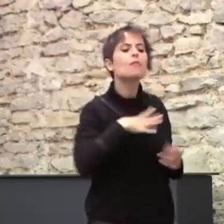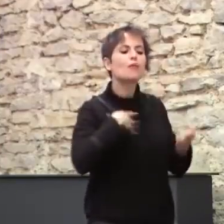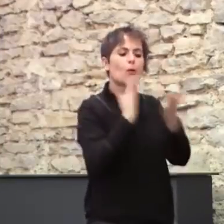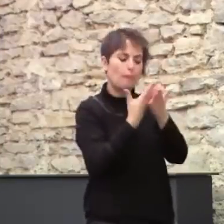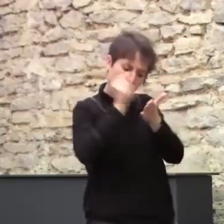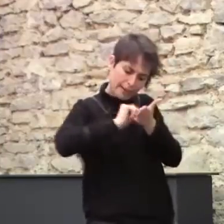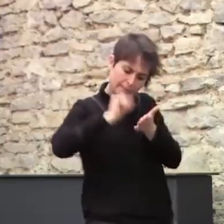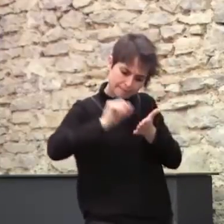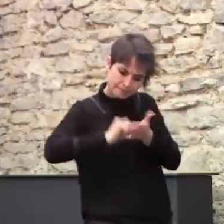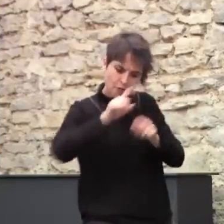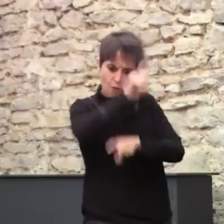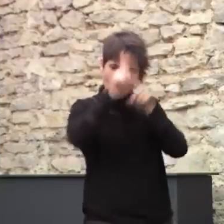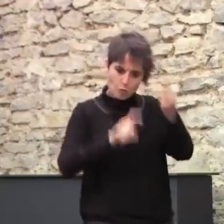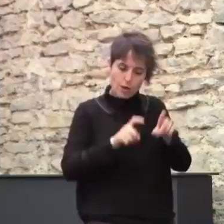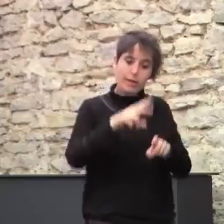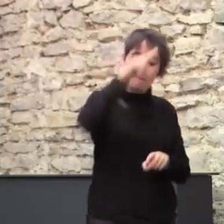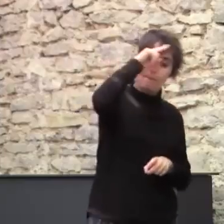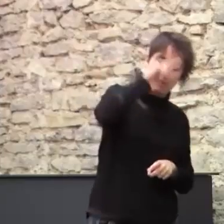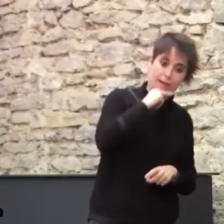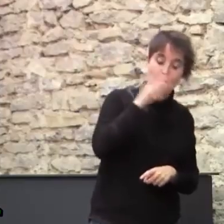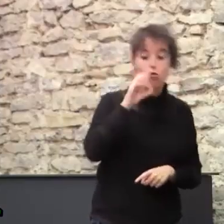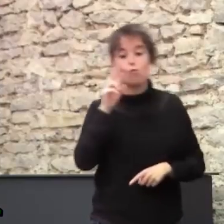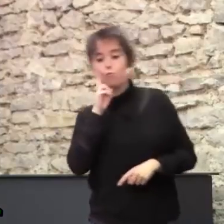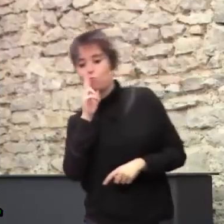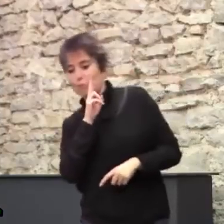¿no?, y siempre los formularios son para papá y mamá, ¿no?